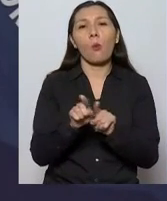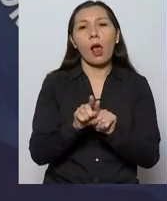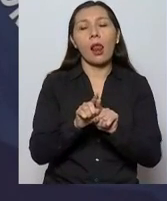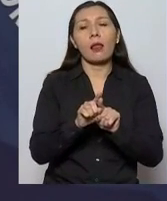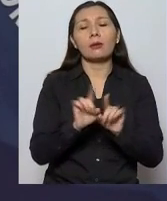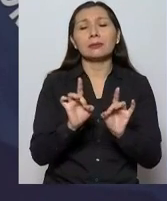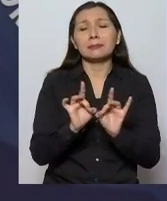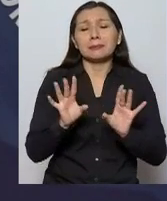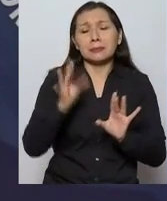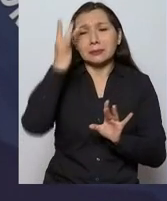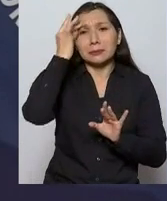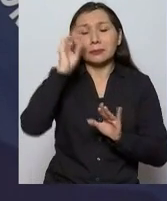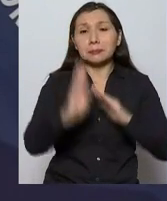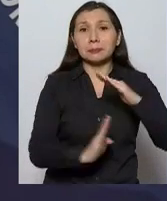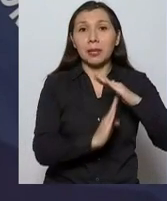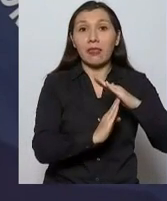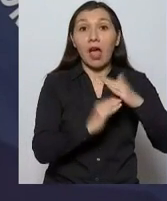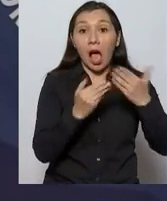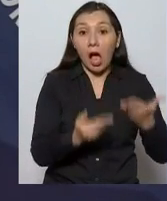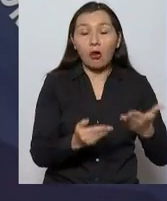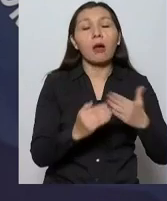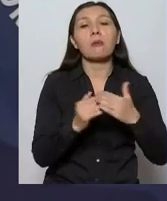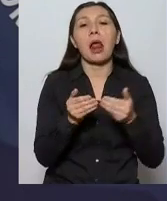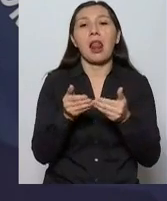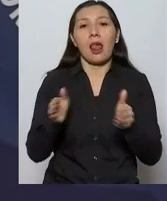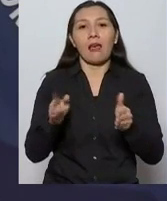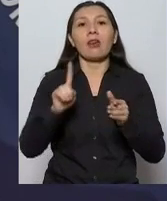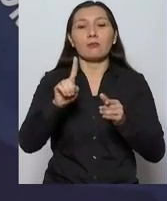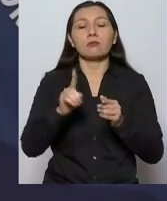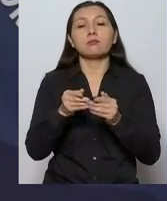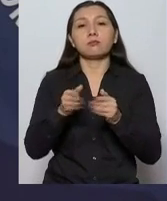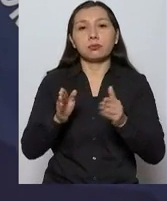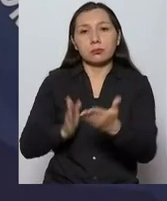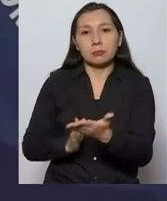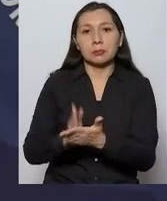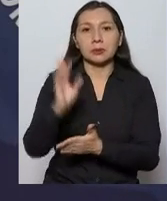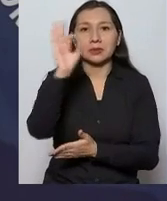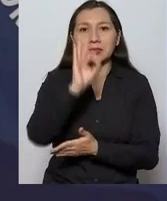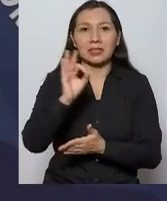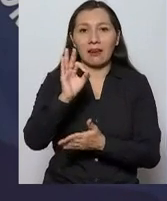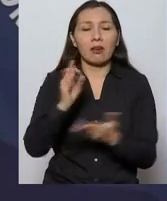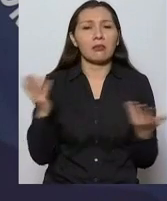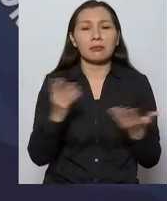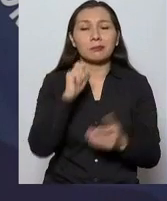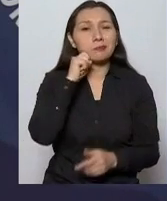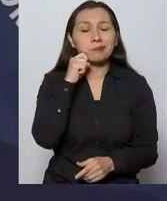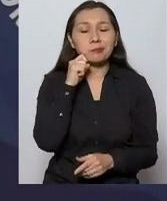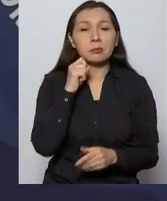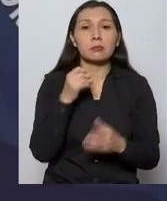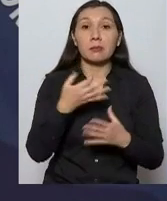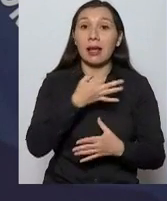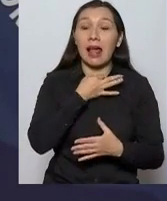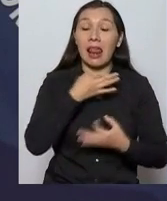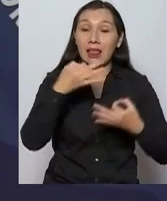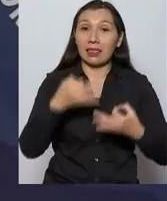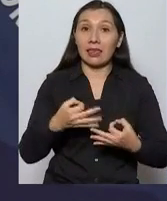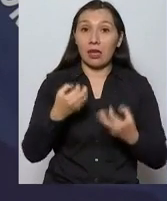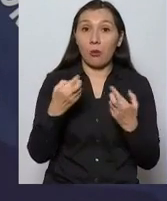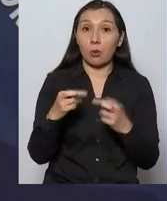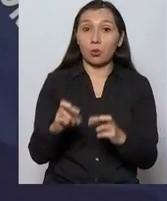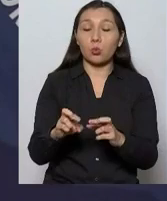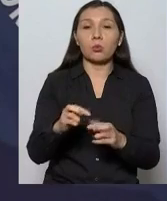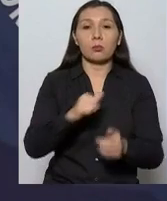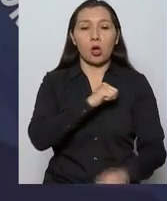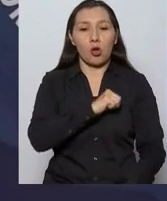o excepcionalidad se le pone término este día sábado, y esto significa que la garantía de oportunidad